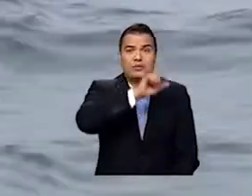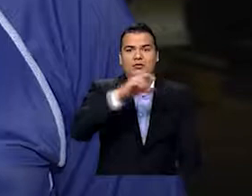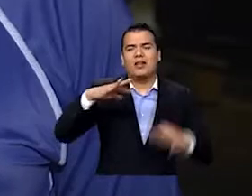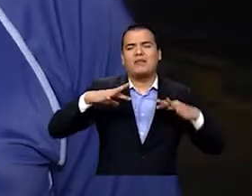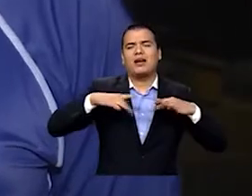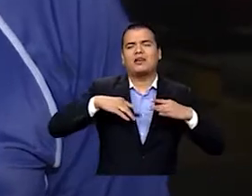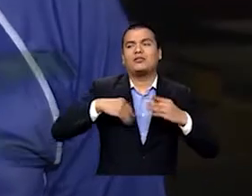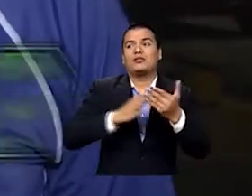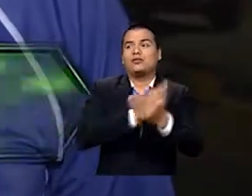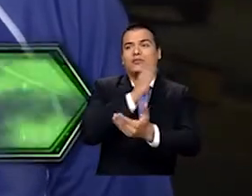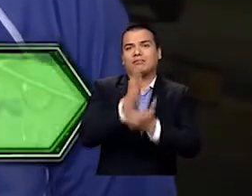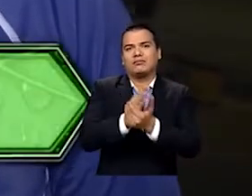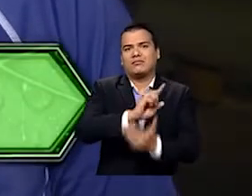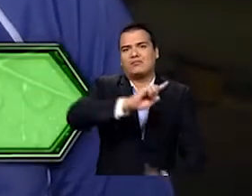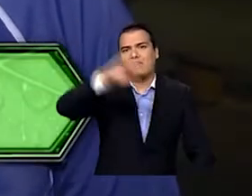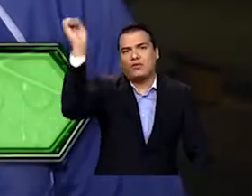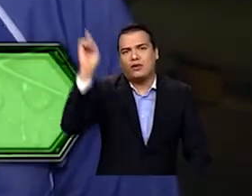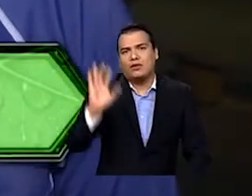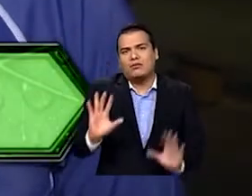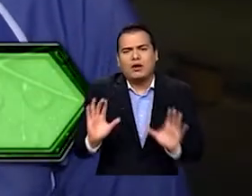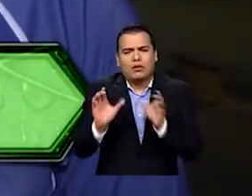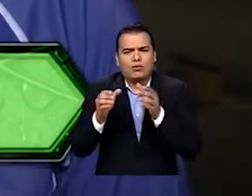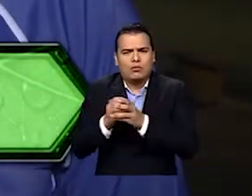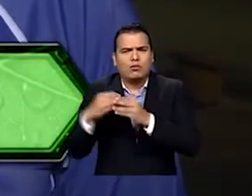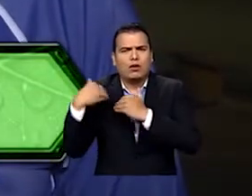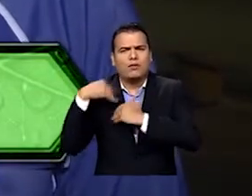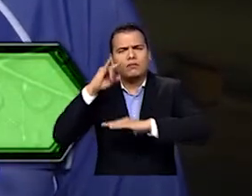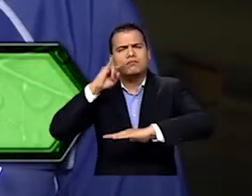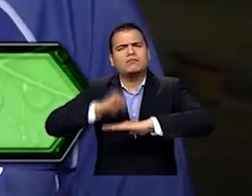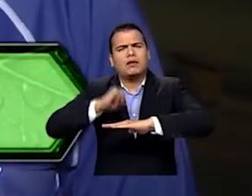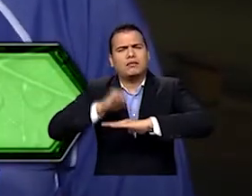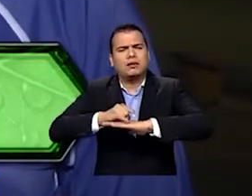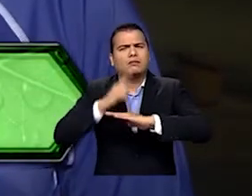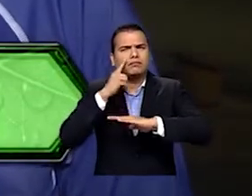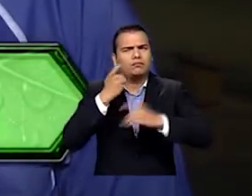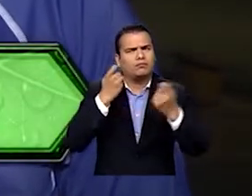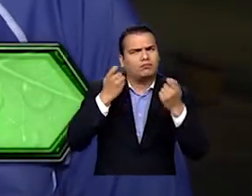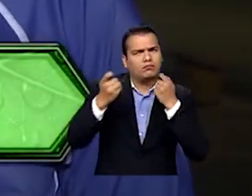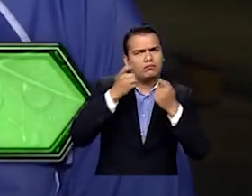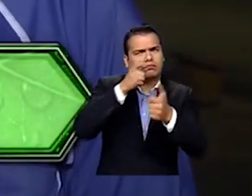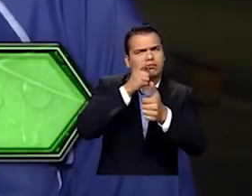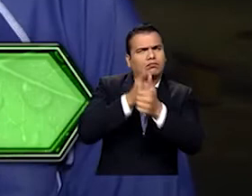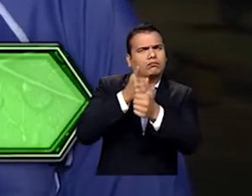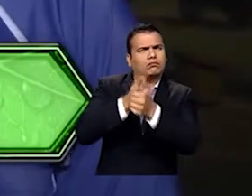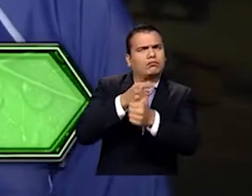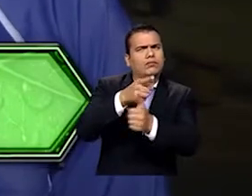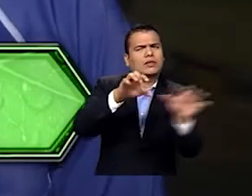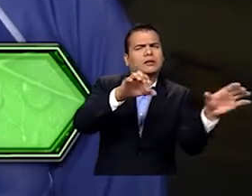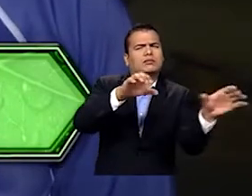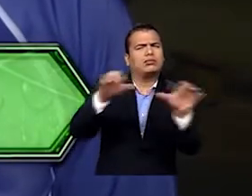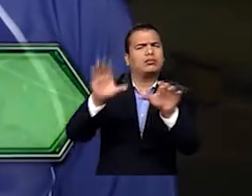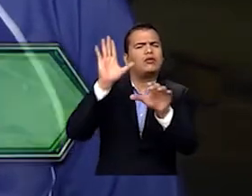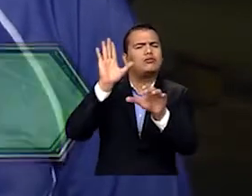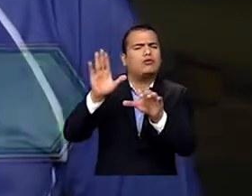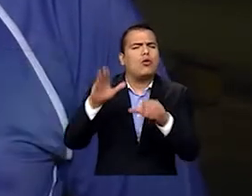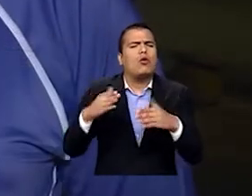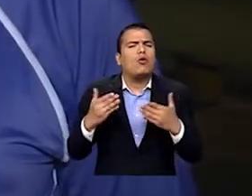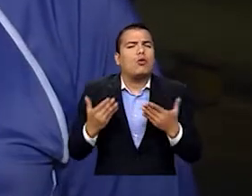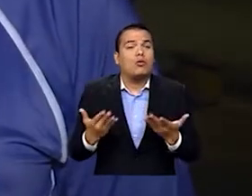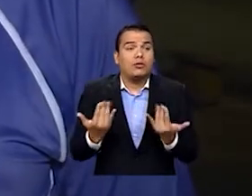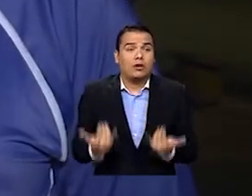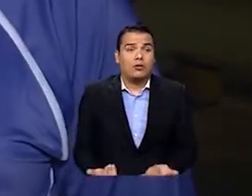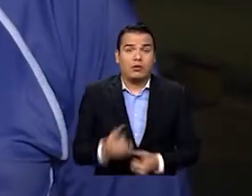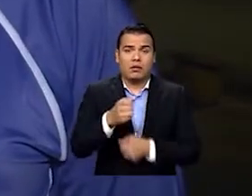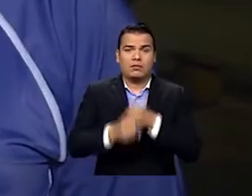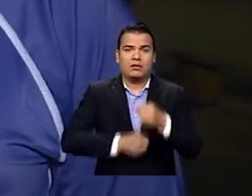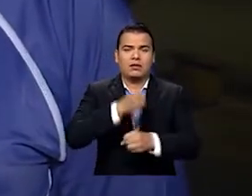pandemia, pero las autoridades ambientales siempre continuamos haciendo el monitoreo del animal como tal, del organismo. Este año nos hemos